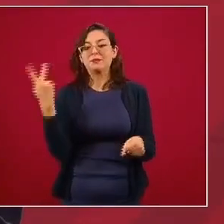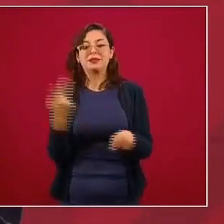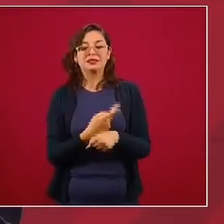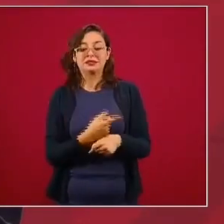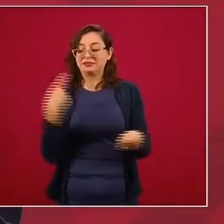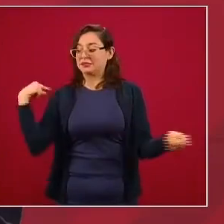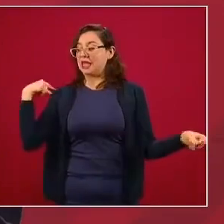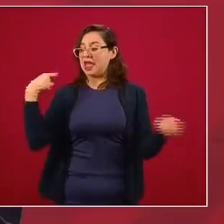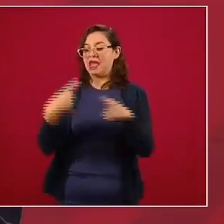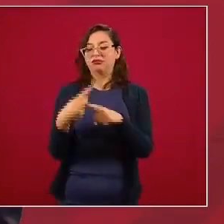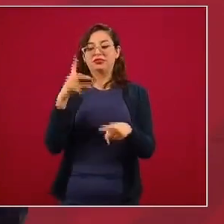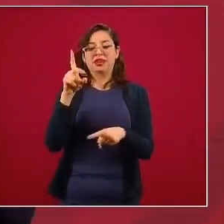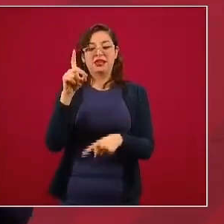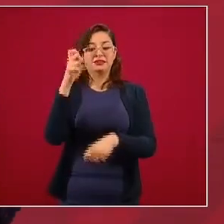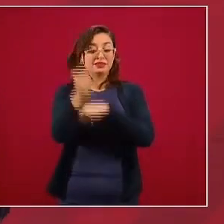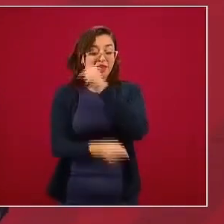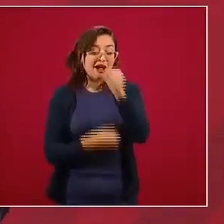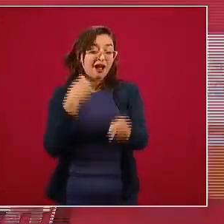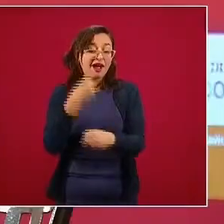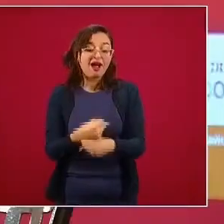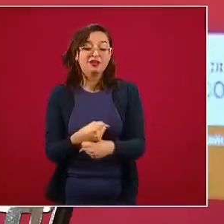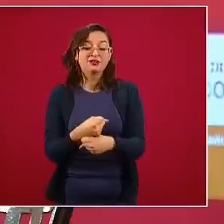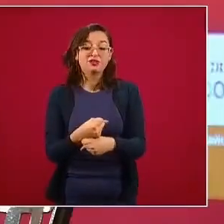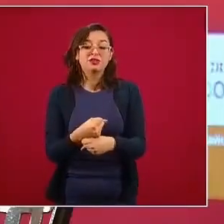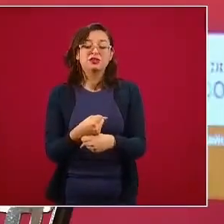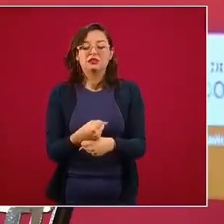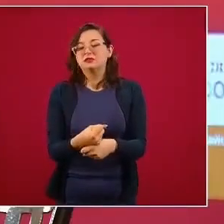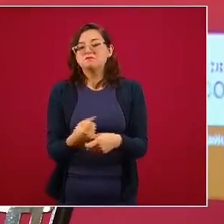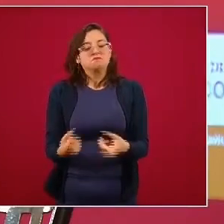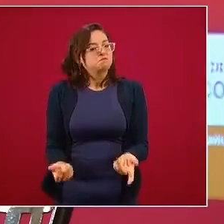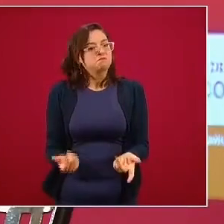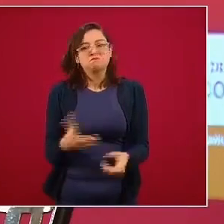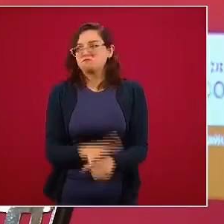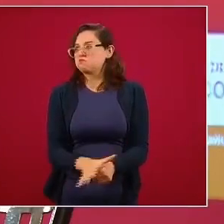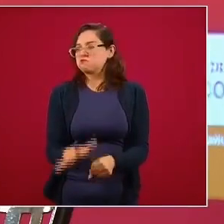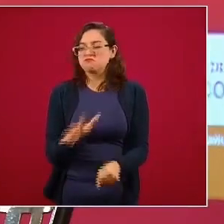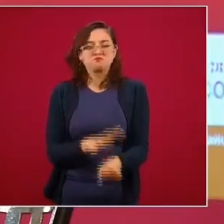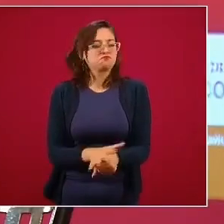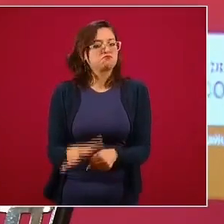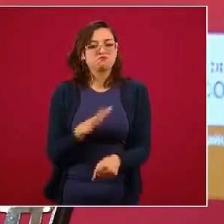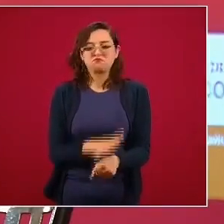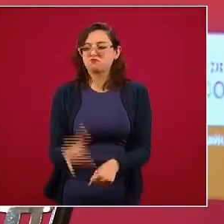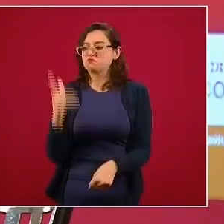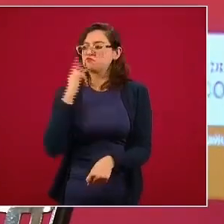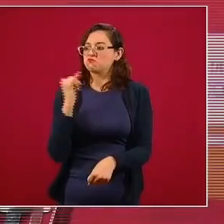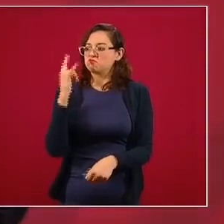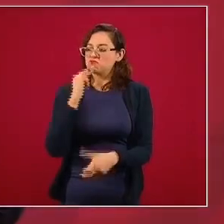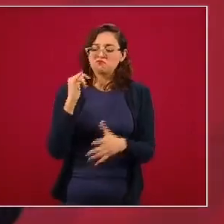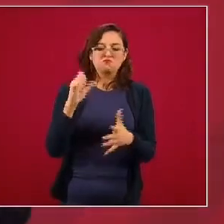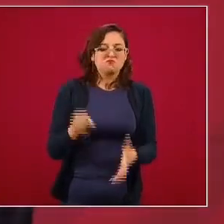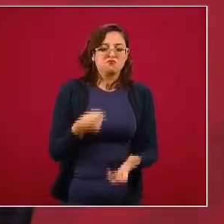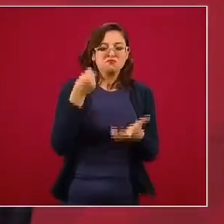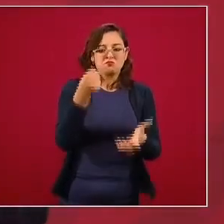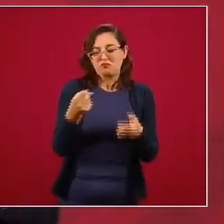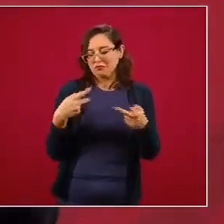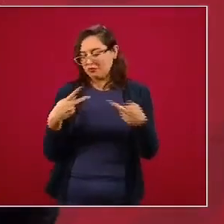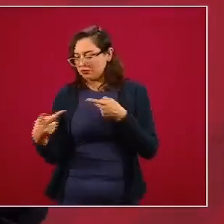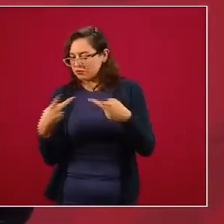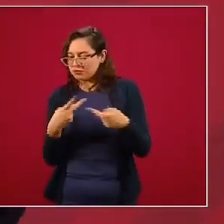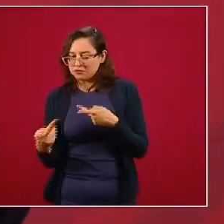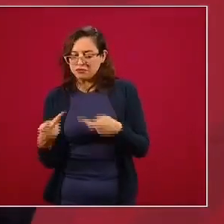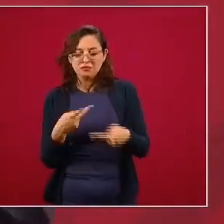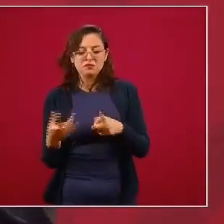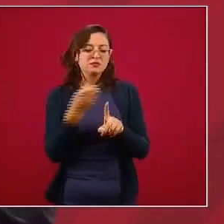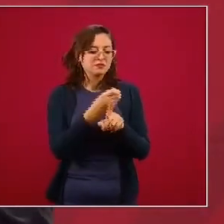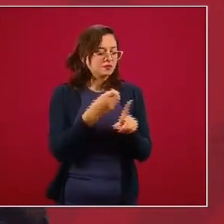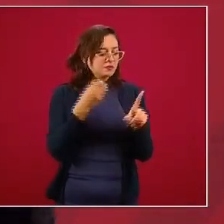30 años de un esfuerzo insuficiente. Esfuerzo en inversión, esfuerzo en planeación,